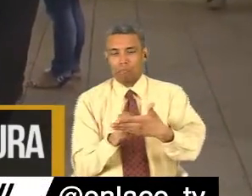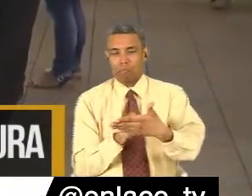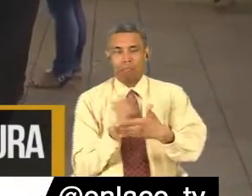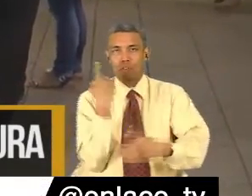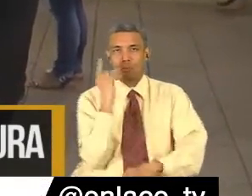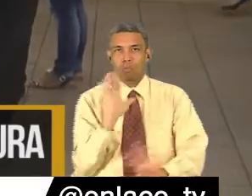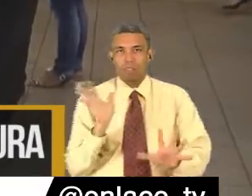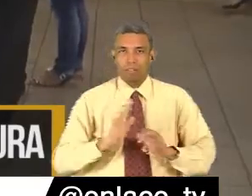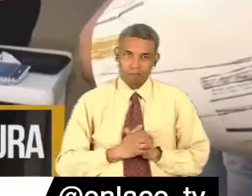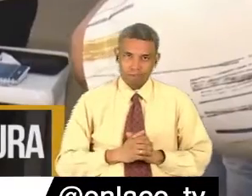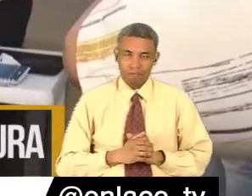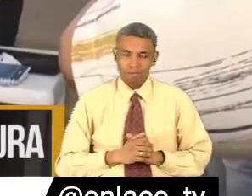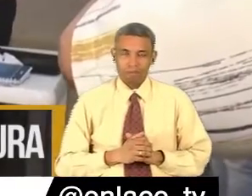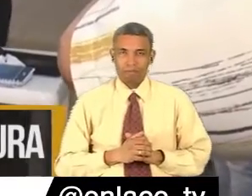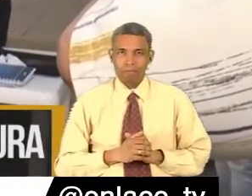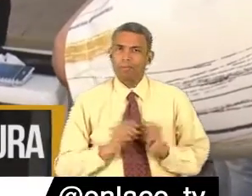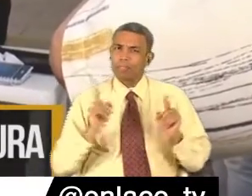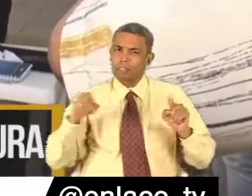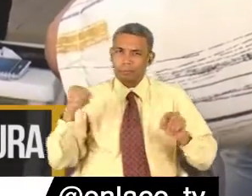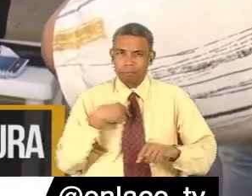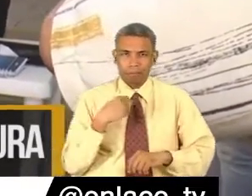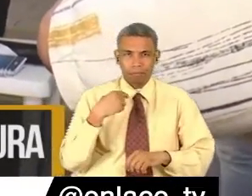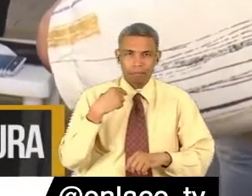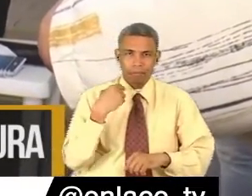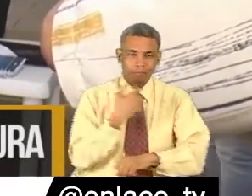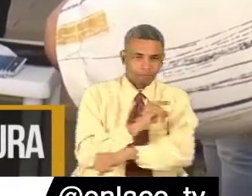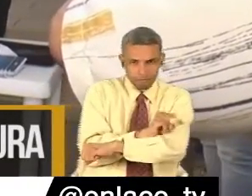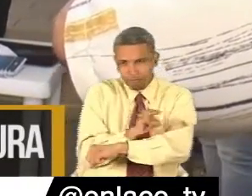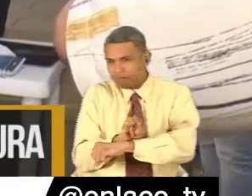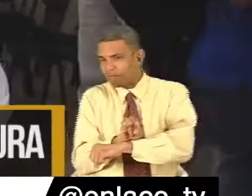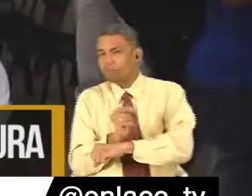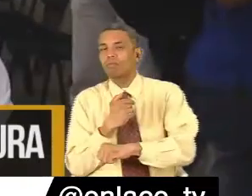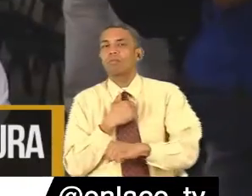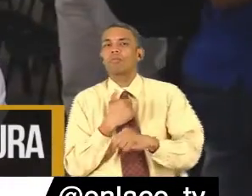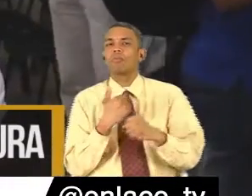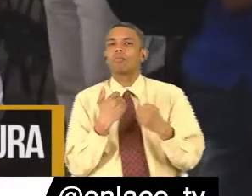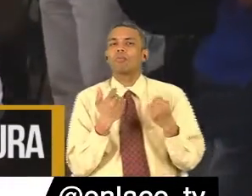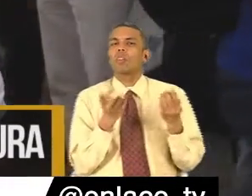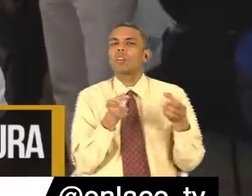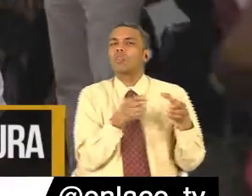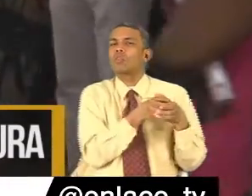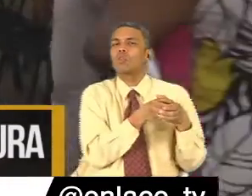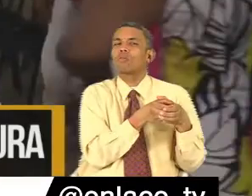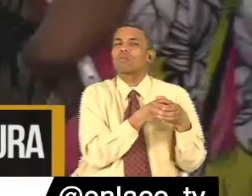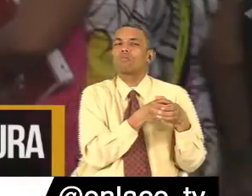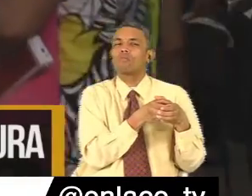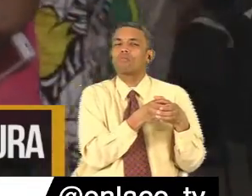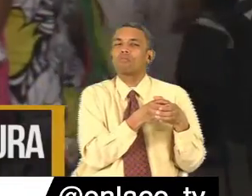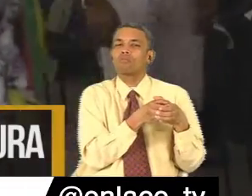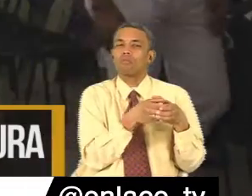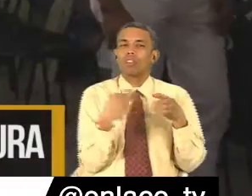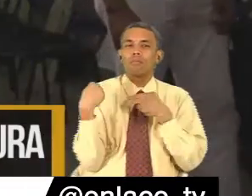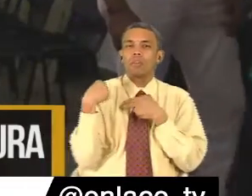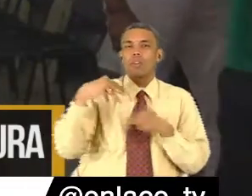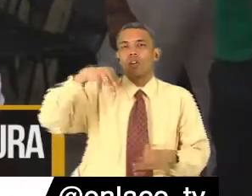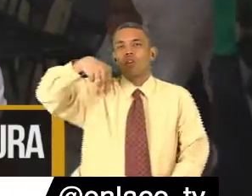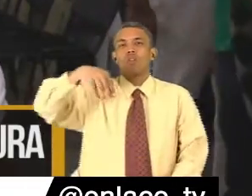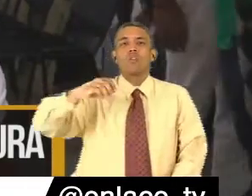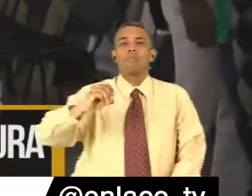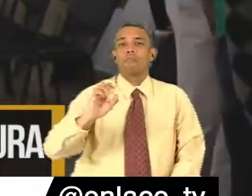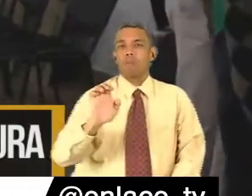estuvo también inspeccionada y vigilada por los integrantes del movimiento electoral MOE aquí en